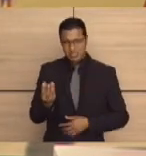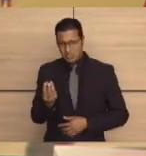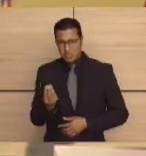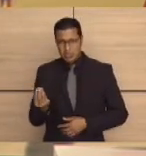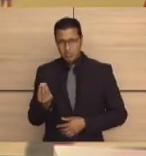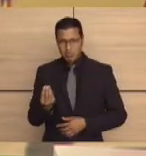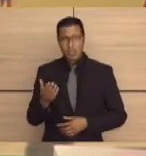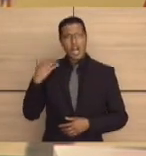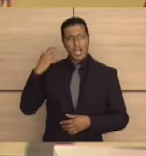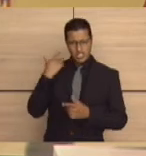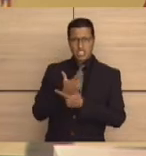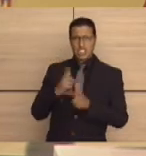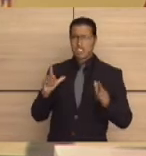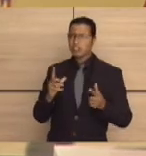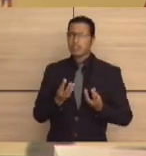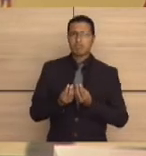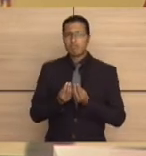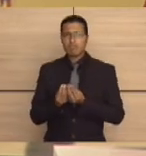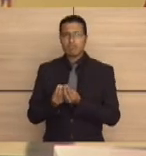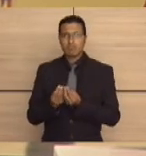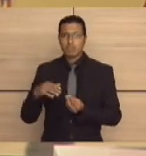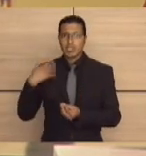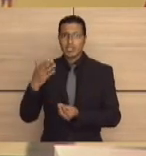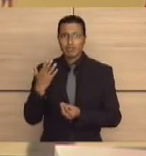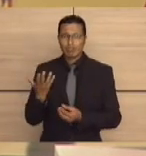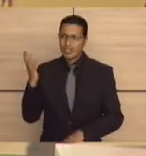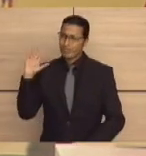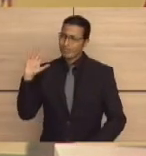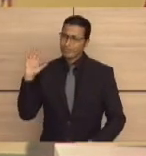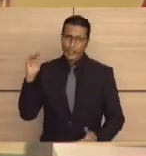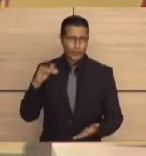libre en un tiempo y dejó de ser libre por mucho más.